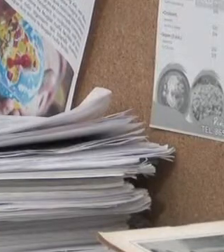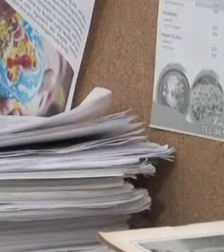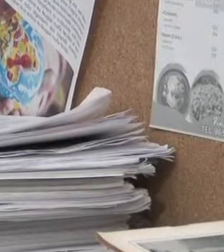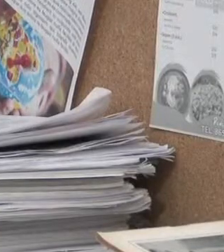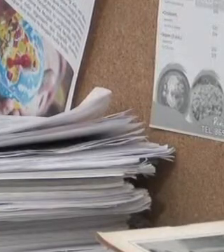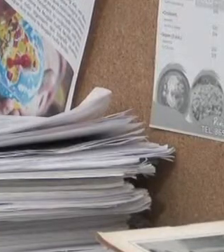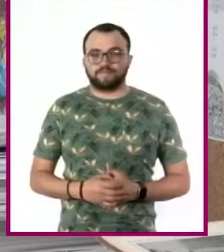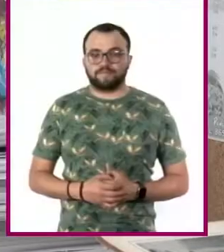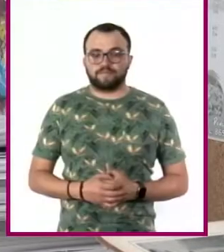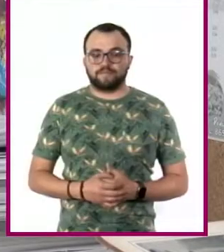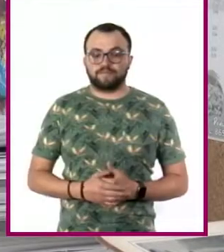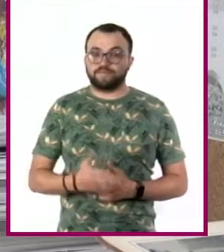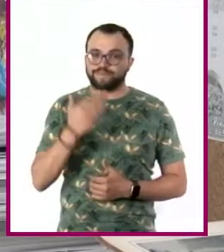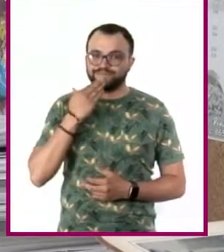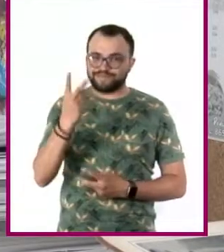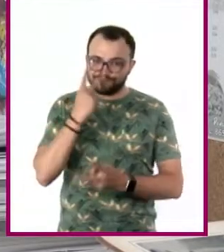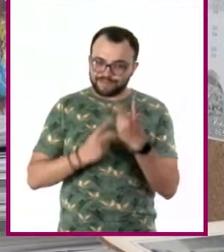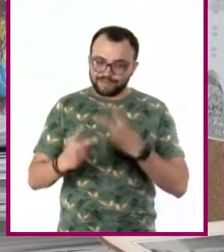Bienvenida.